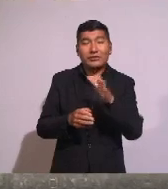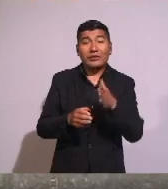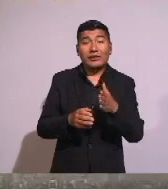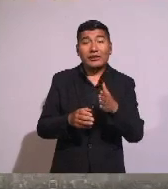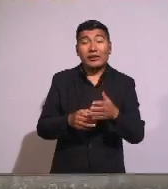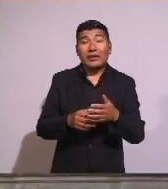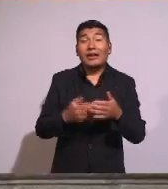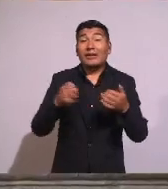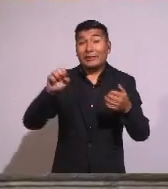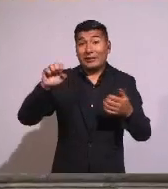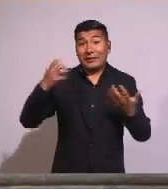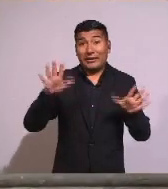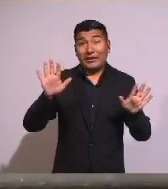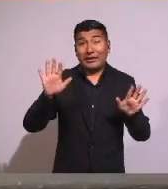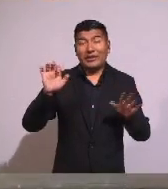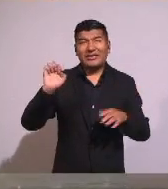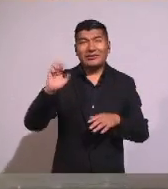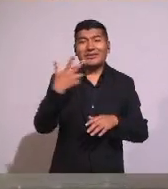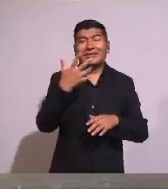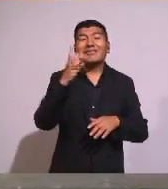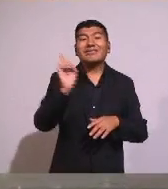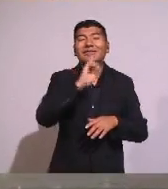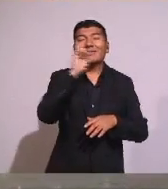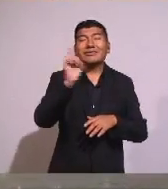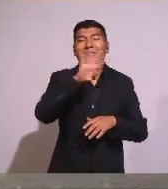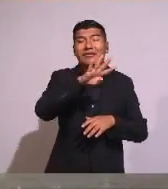el tercer domingo de cuaresma